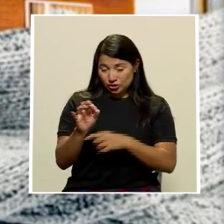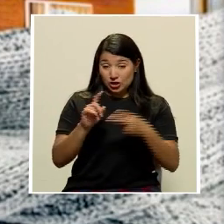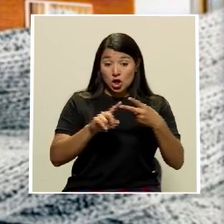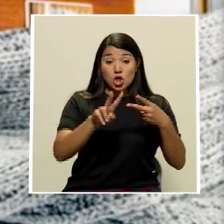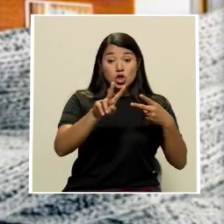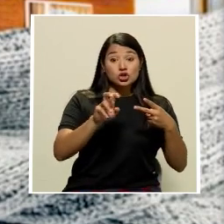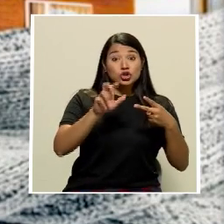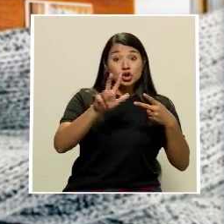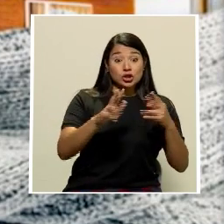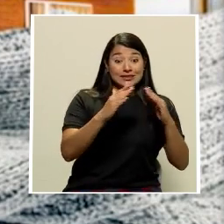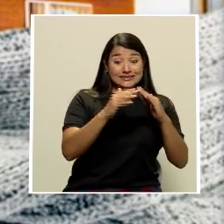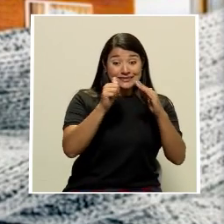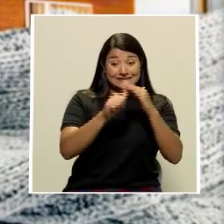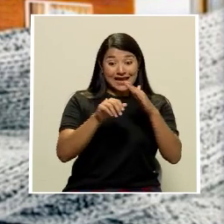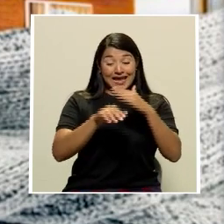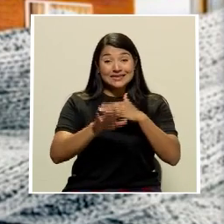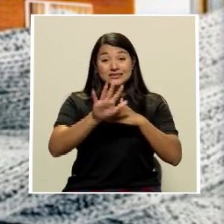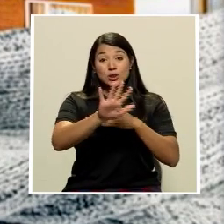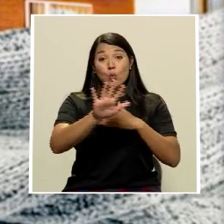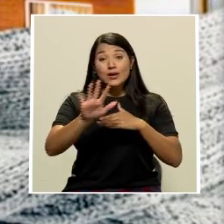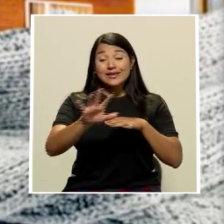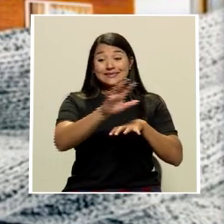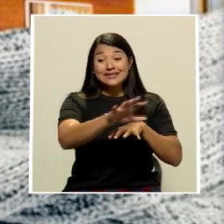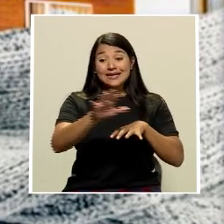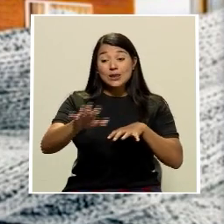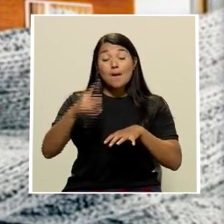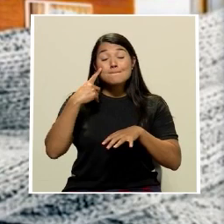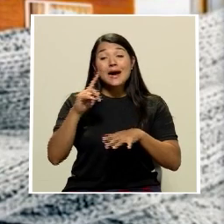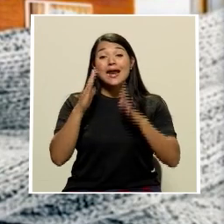albergues disponibles en 55 cantones para